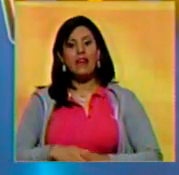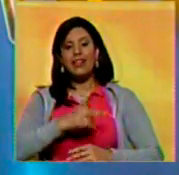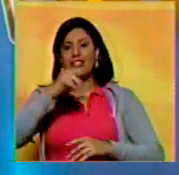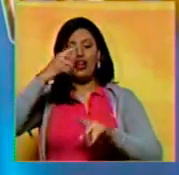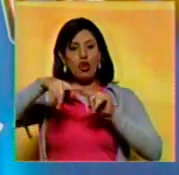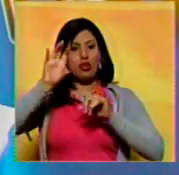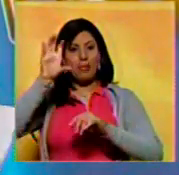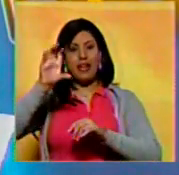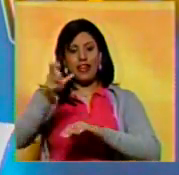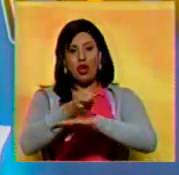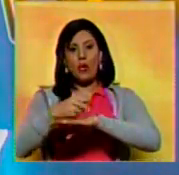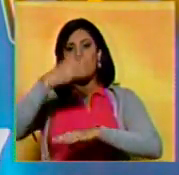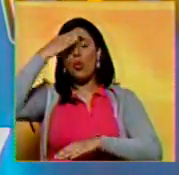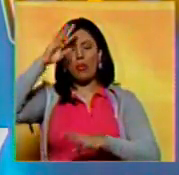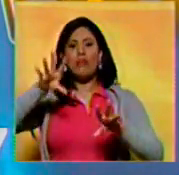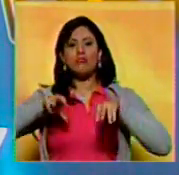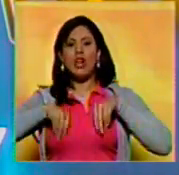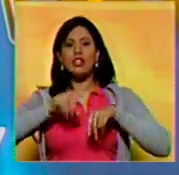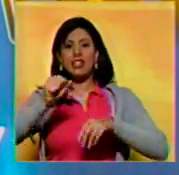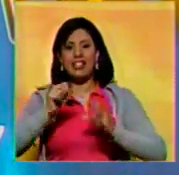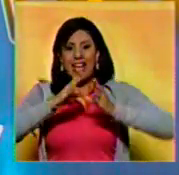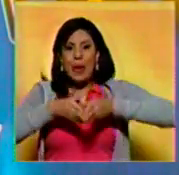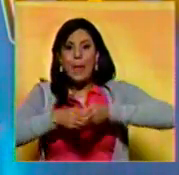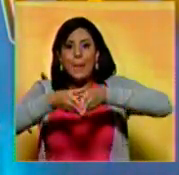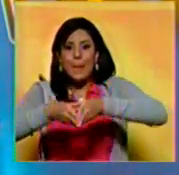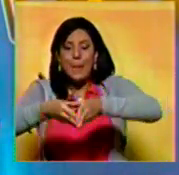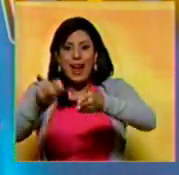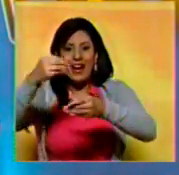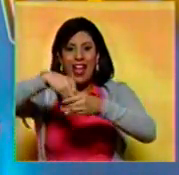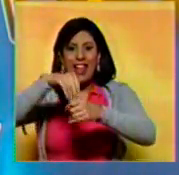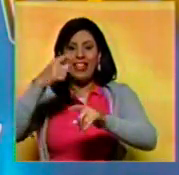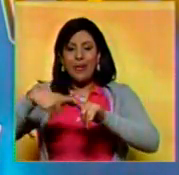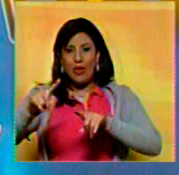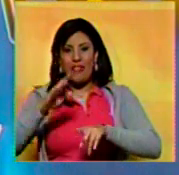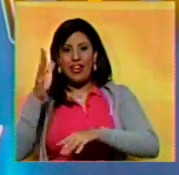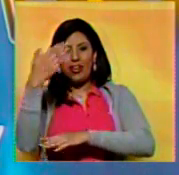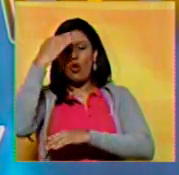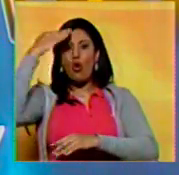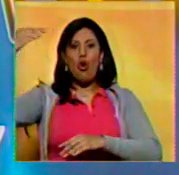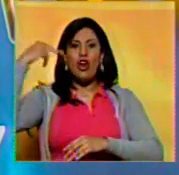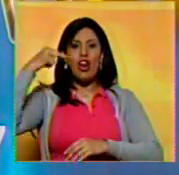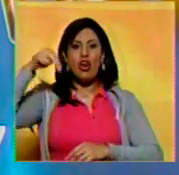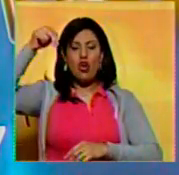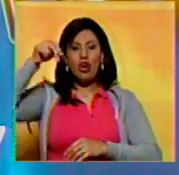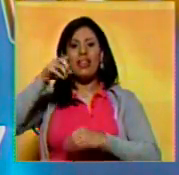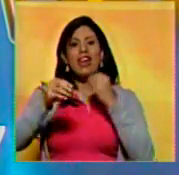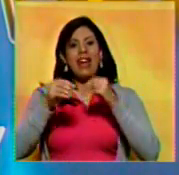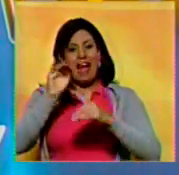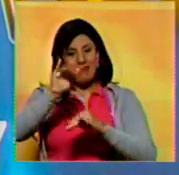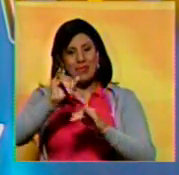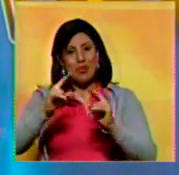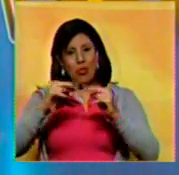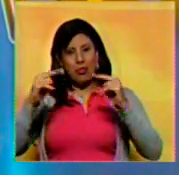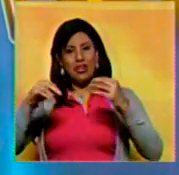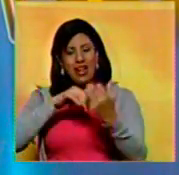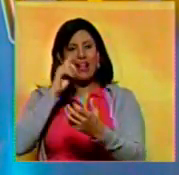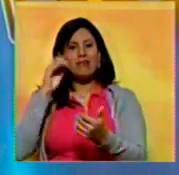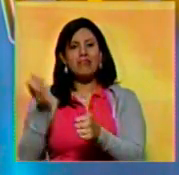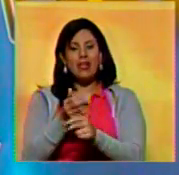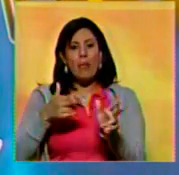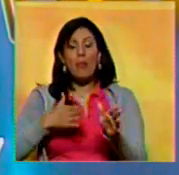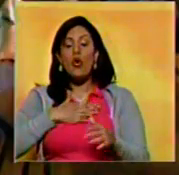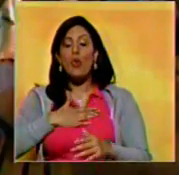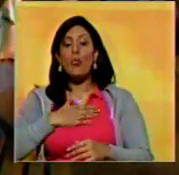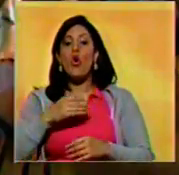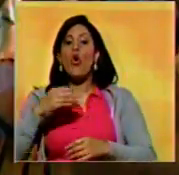Salimos de nuestras fronteras. El gobierno de Cuba reconoció que el buque de carga con bandera norcoreana retenido en el puerto panameño de Colón transportaba armamento